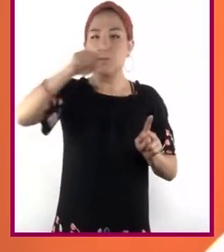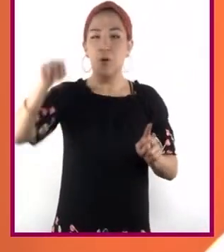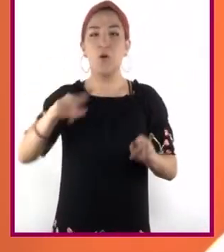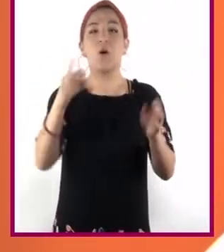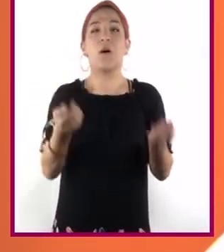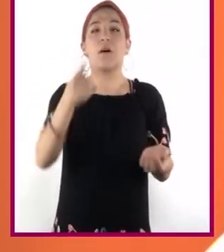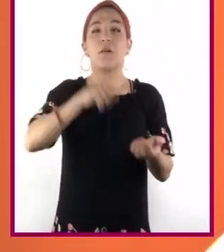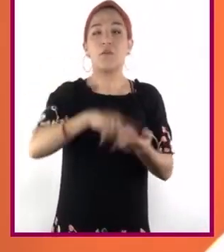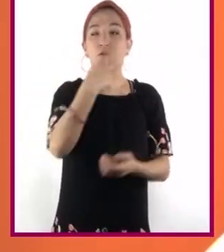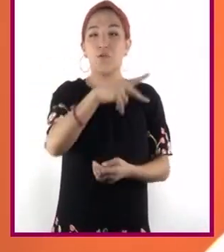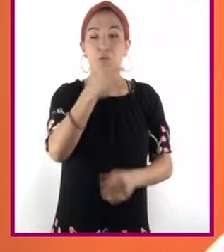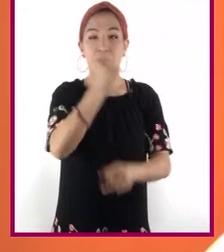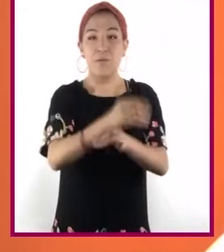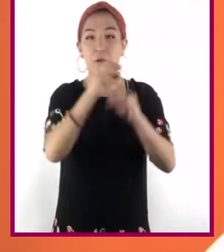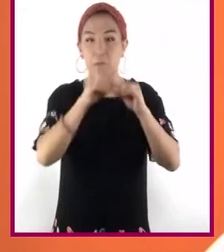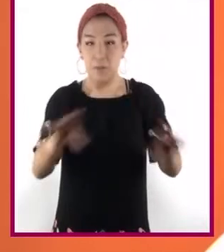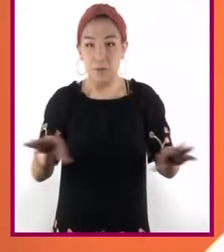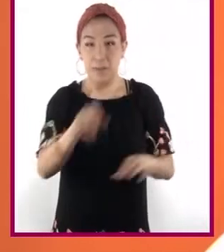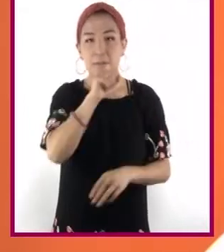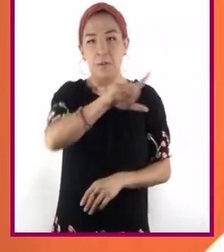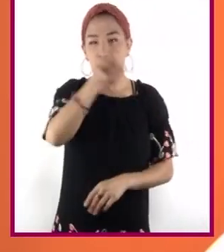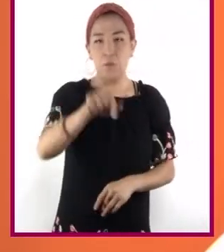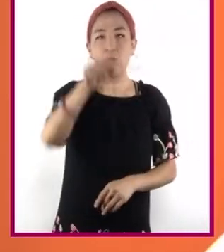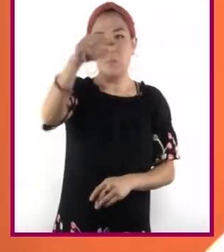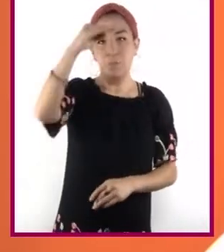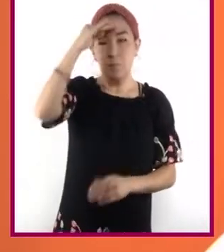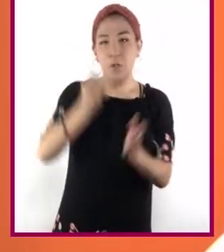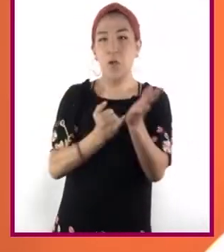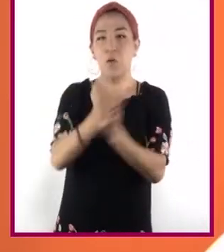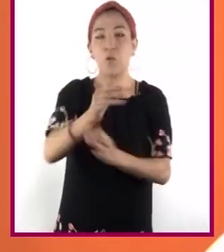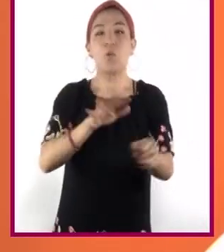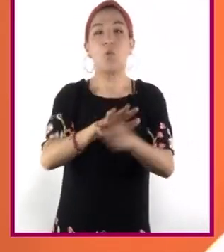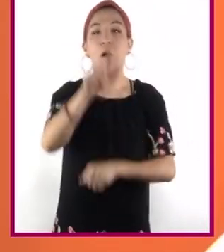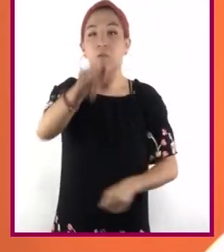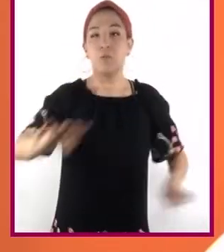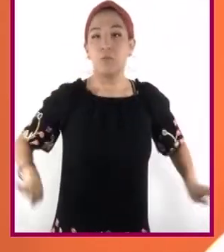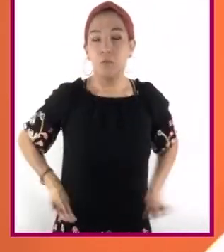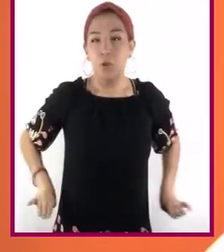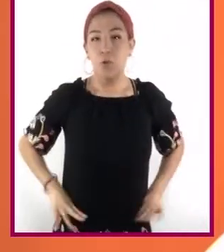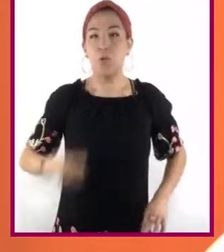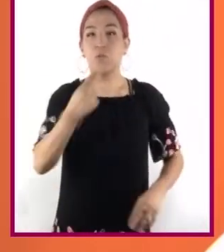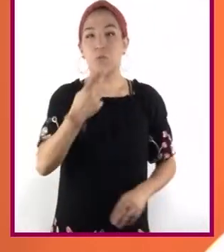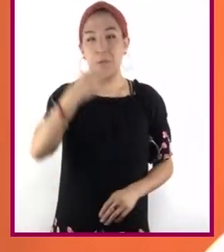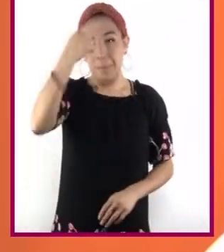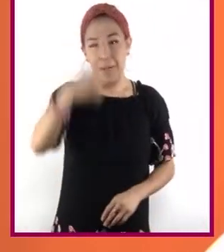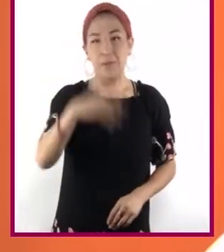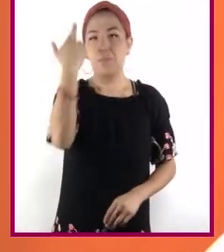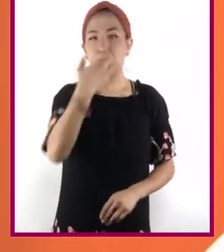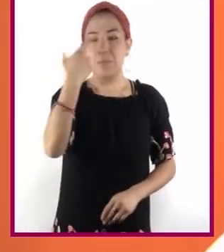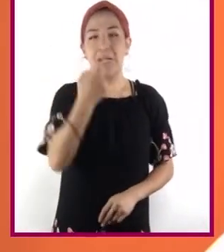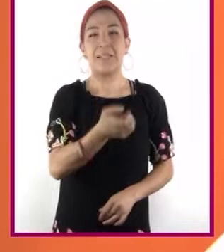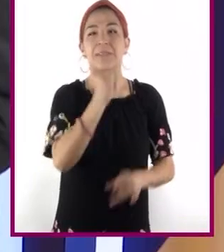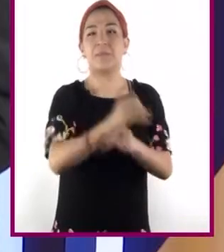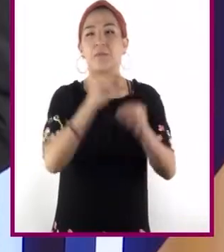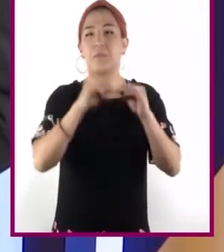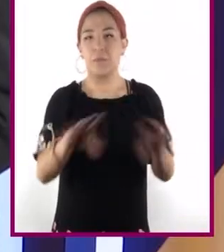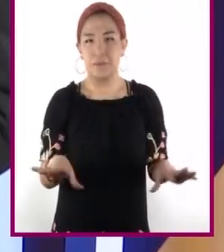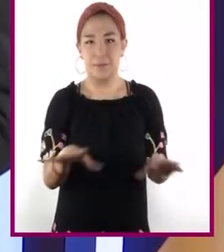un conjunto de datos y decidir cuál de ellas conviene más en el análisis de los datos en